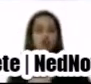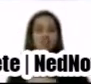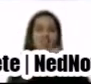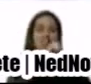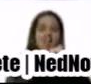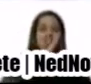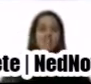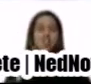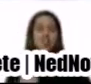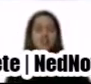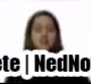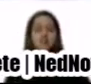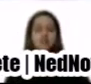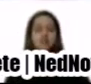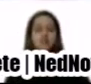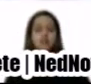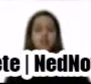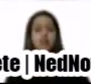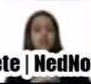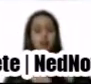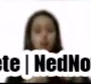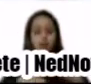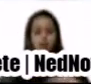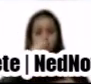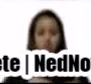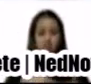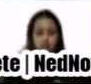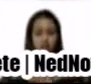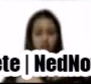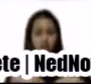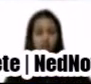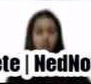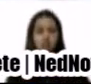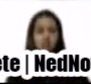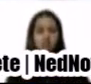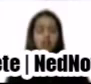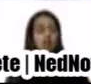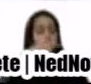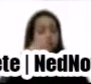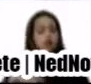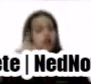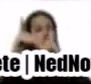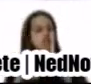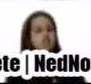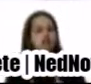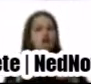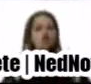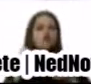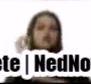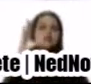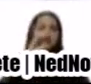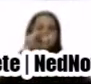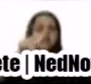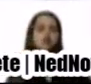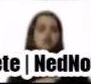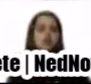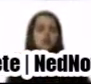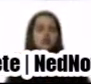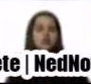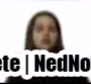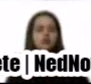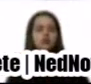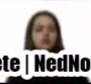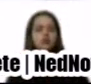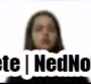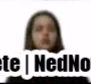el proceso decisorio según manda la Constitución. La ley dispone que el Consejo Nacional Electoral debe ser elegido por una mayoría de 2/3 de los votos en la